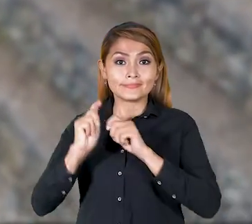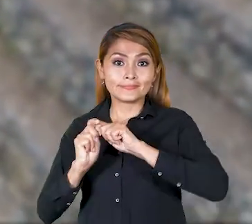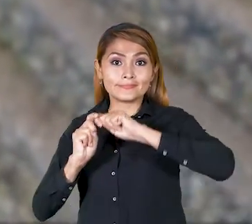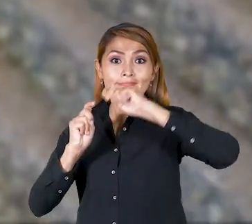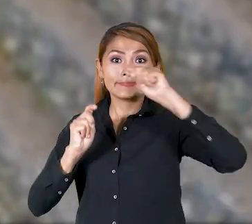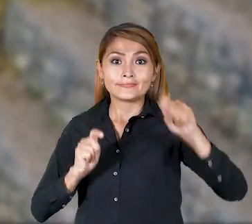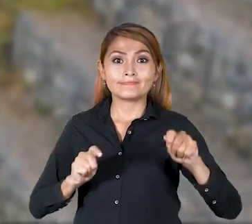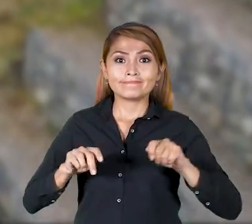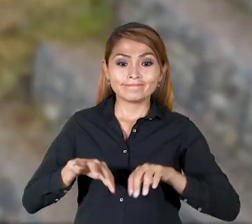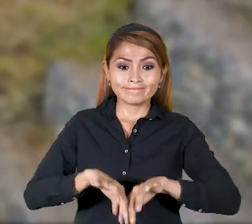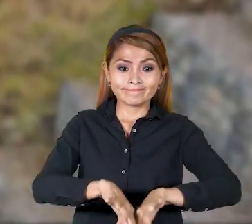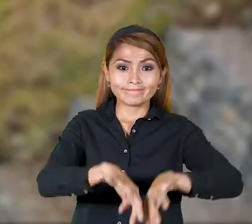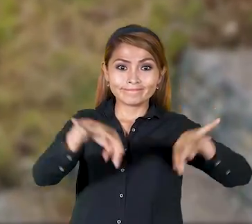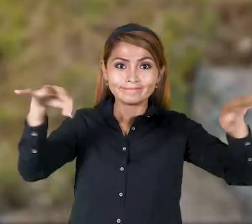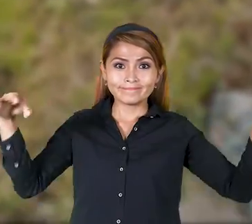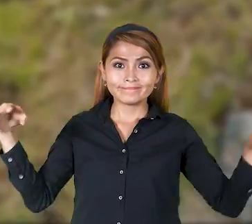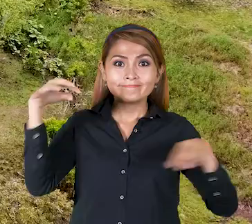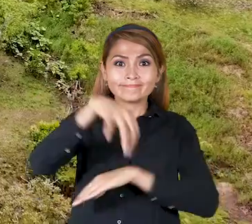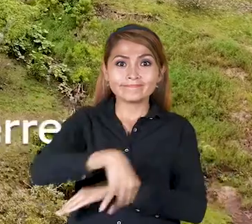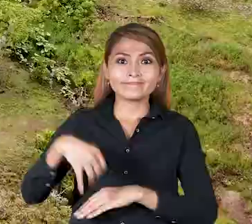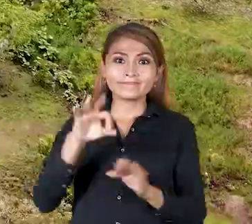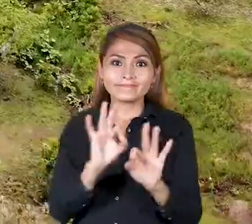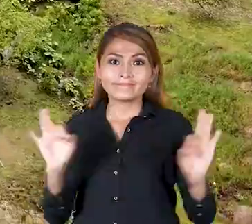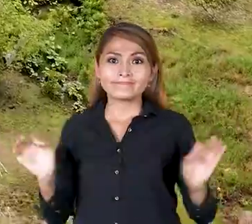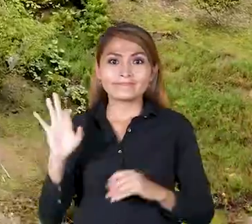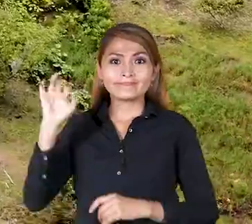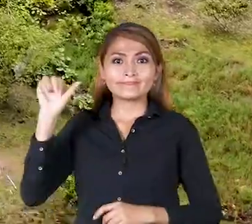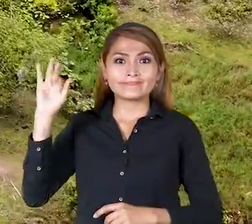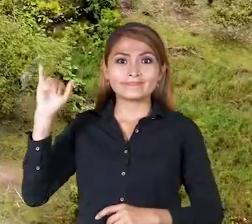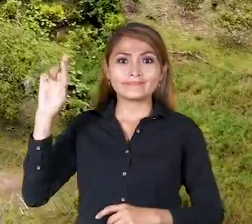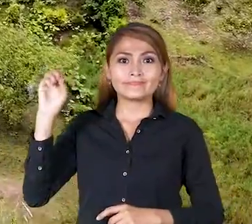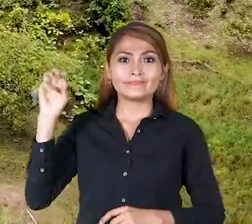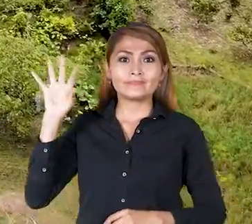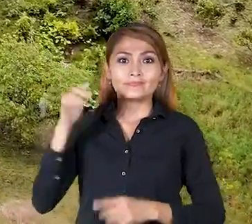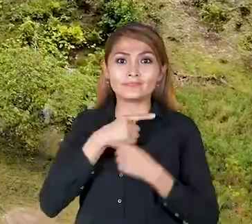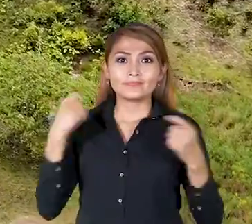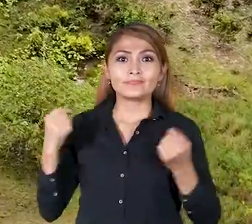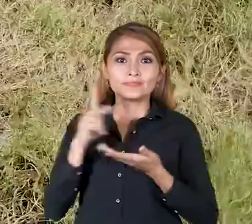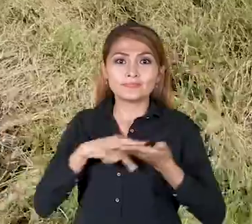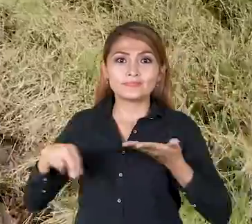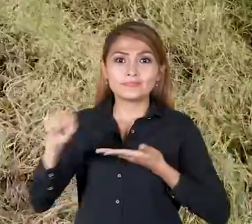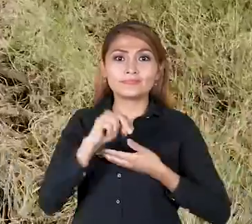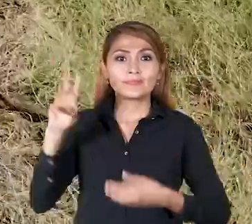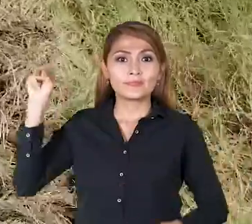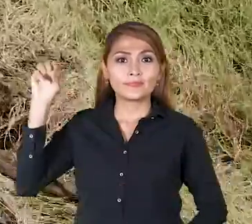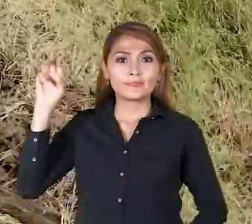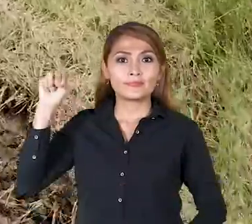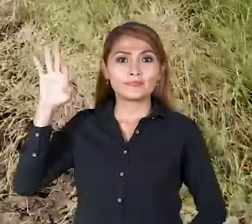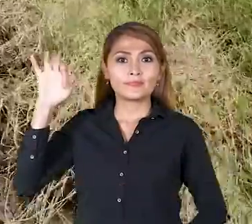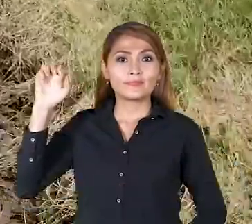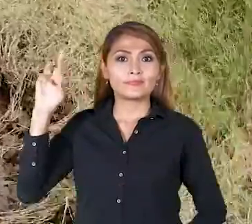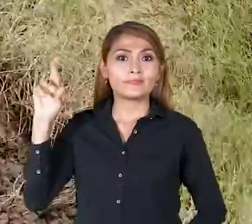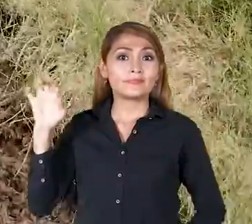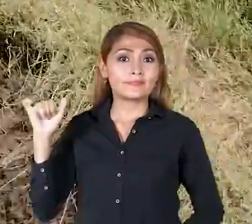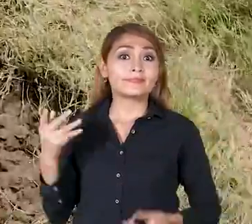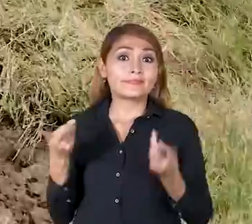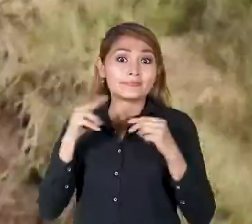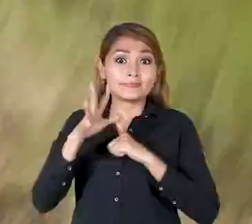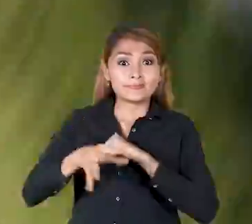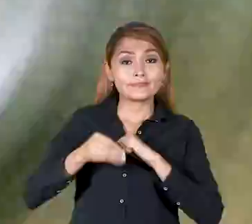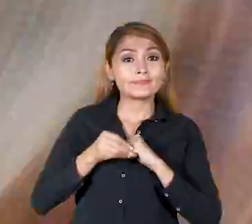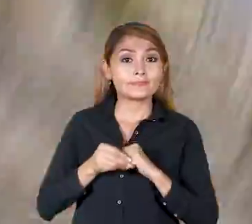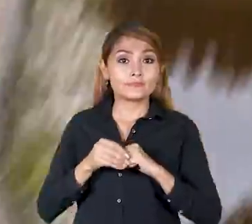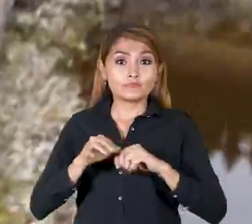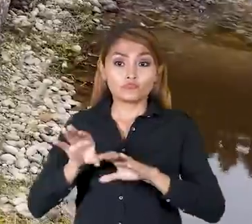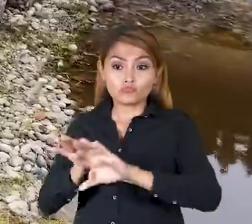13 kilómetros de drenaje para beneficio de los sectores La Tairona, 9 de marzo, Patria Nueva, Monterrey, además de un muro